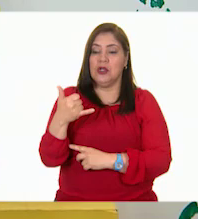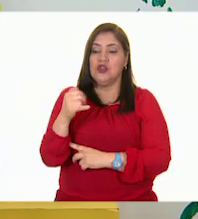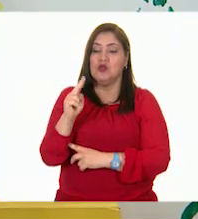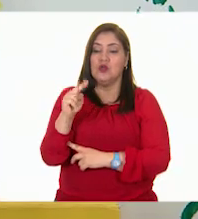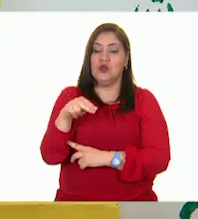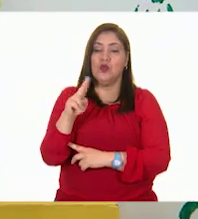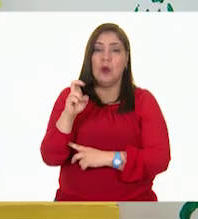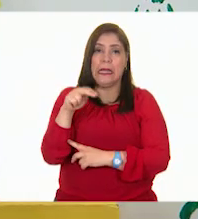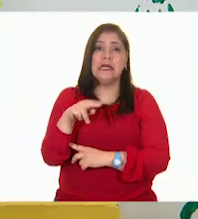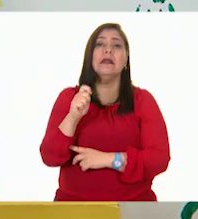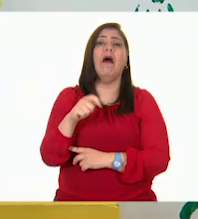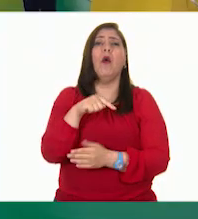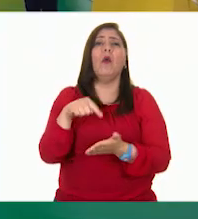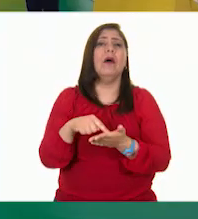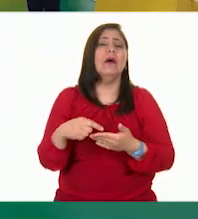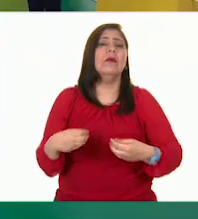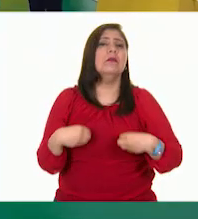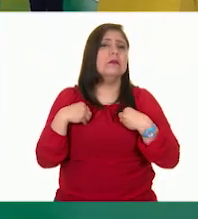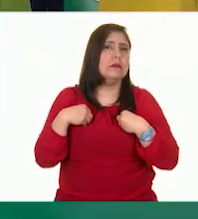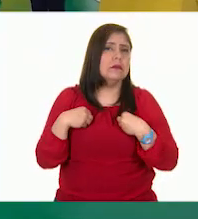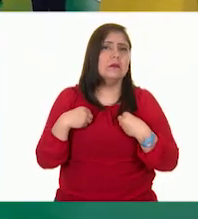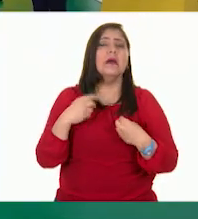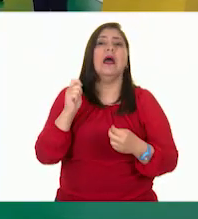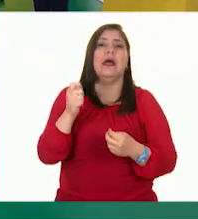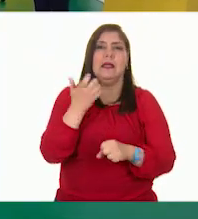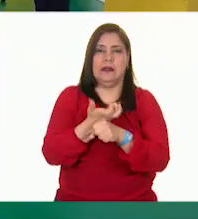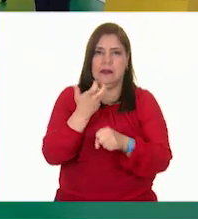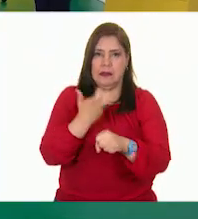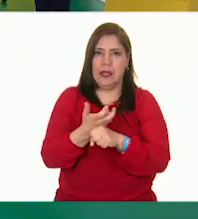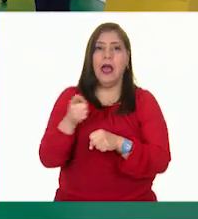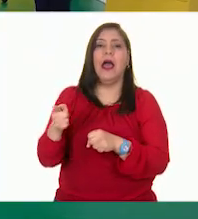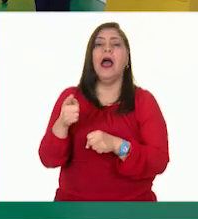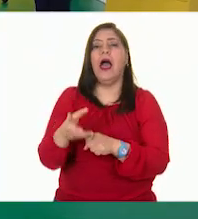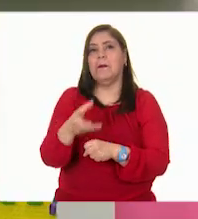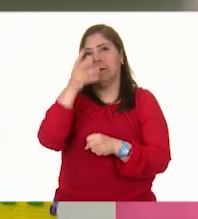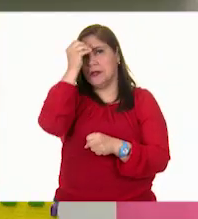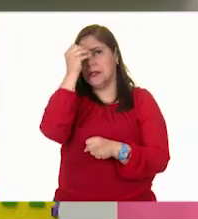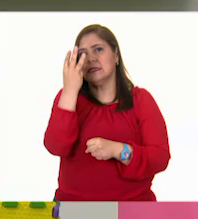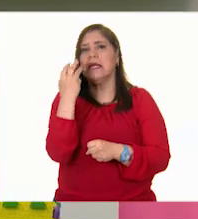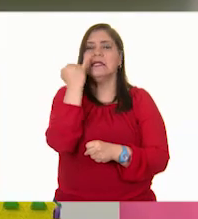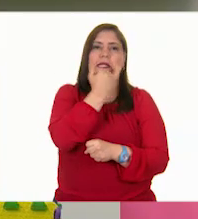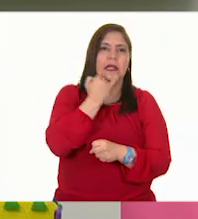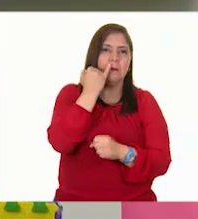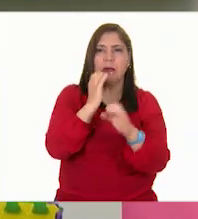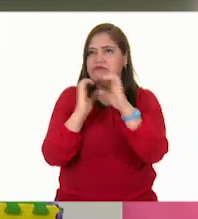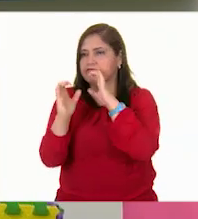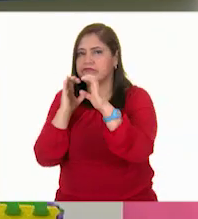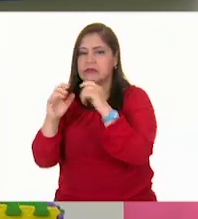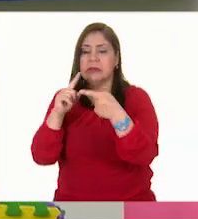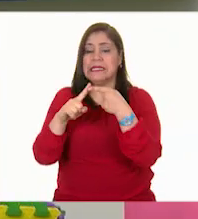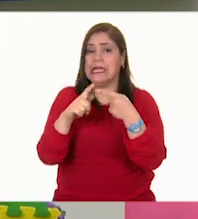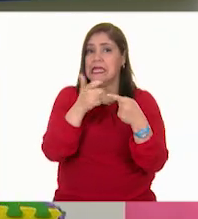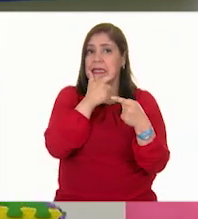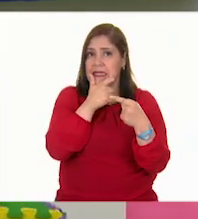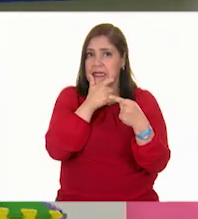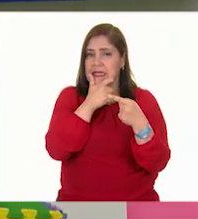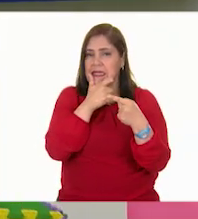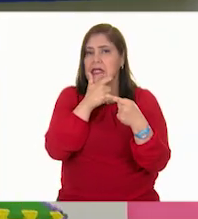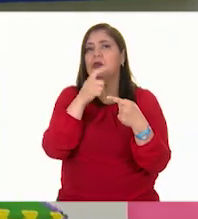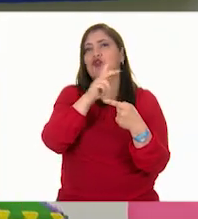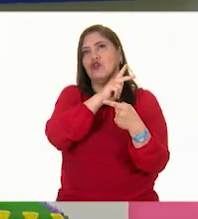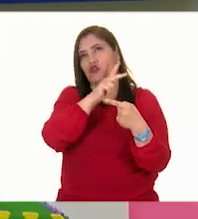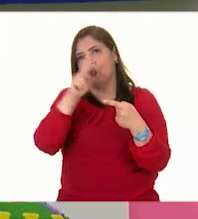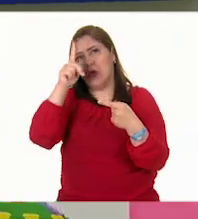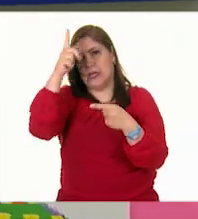los Estados Unidos. Yunuen aprendió a comunicarse en 3 lenguas. Habla inglés, porque todos